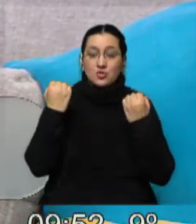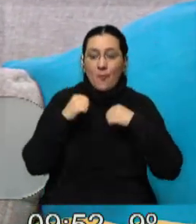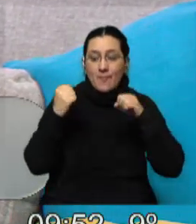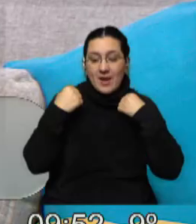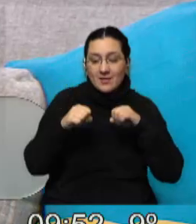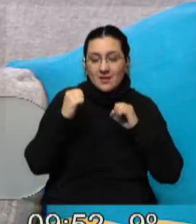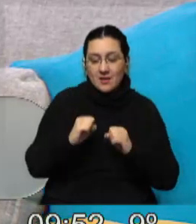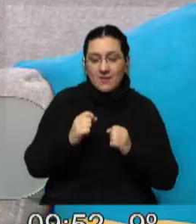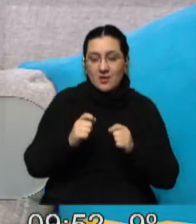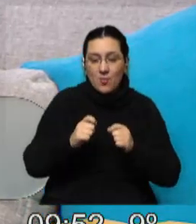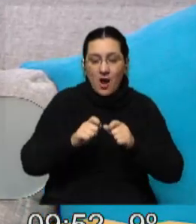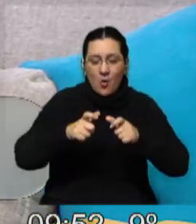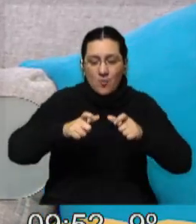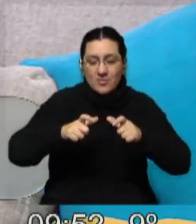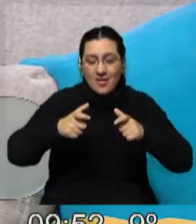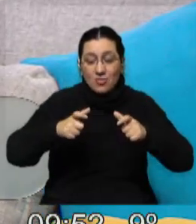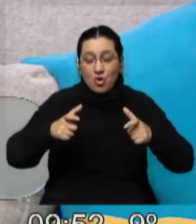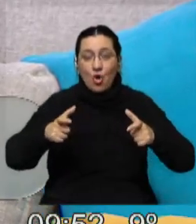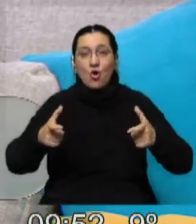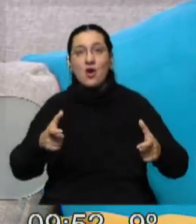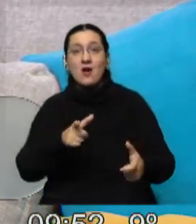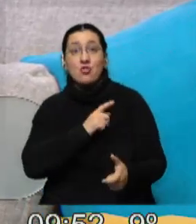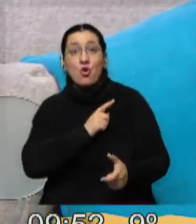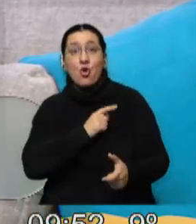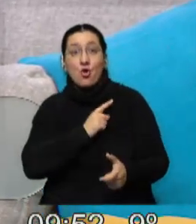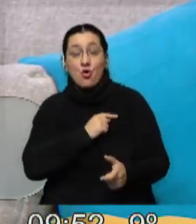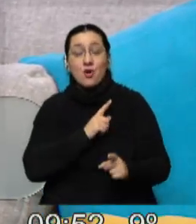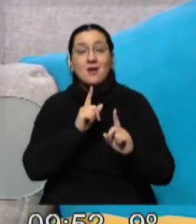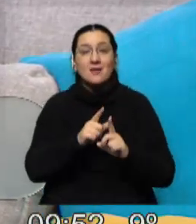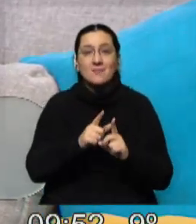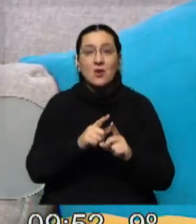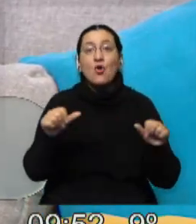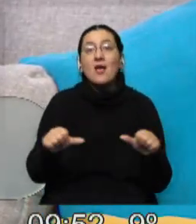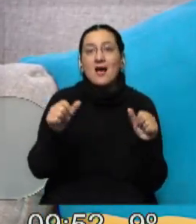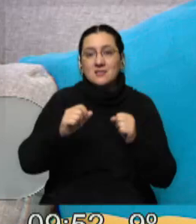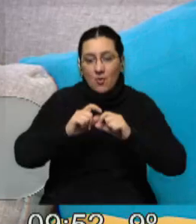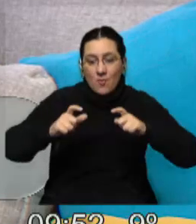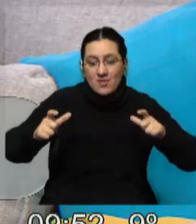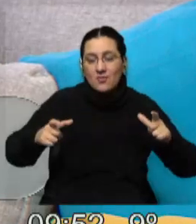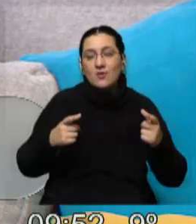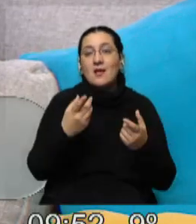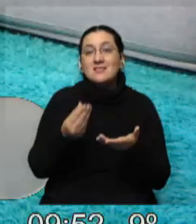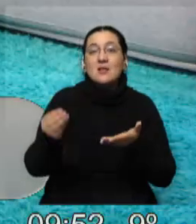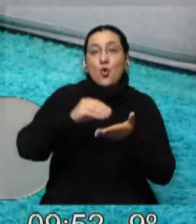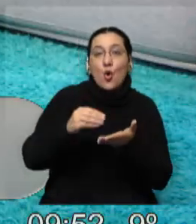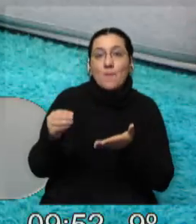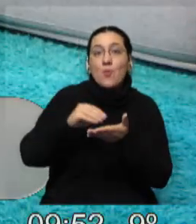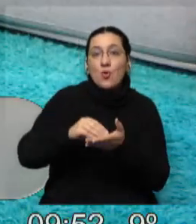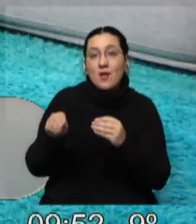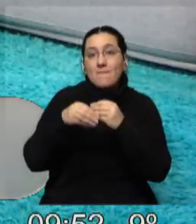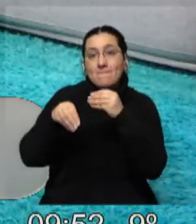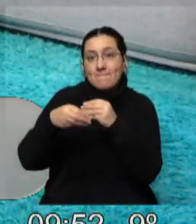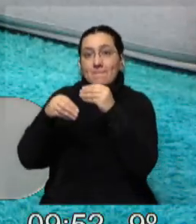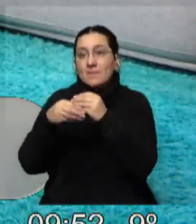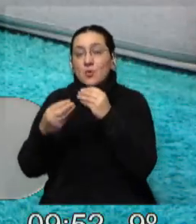van en ascenso, en complejidad, ¿sí? En donde se van incorporando distintos artefactos, por ejemplo,